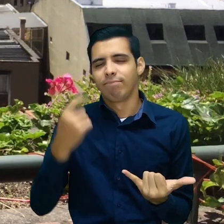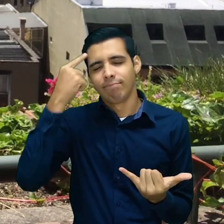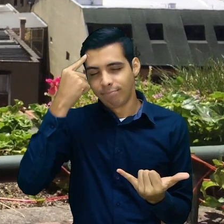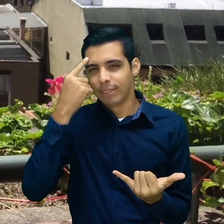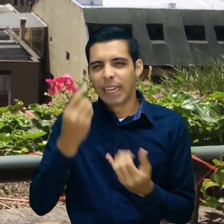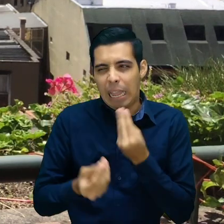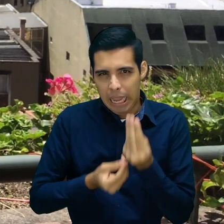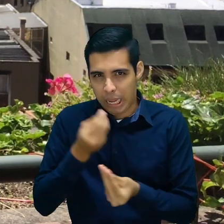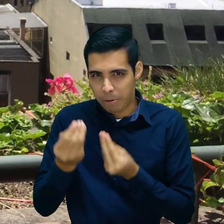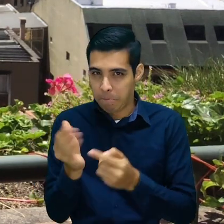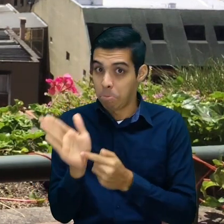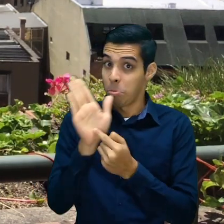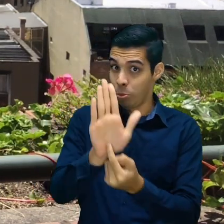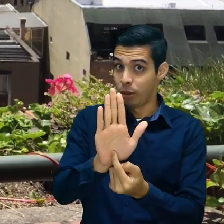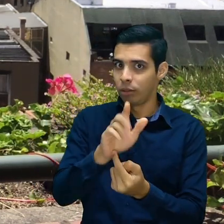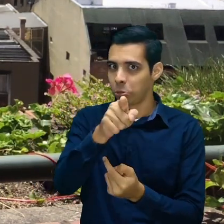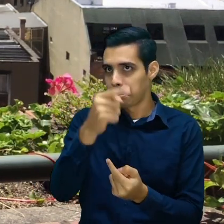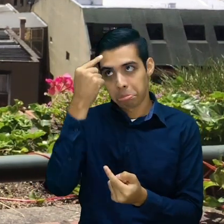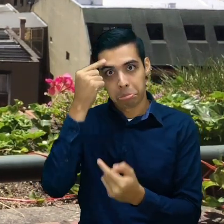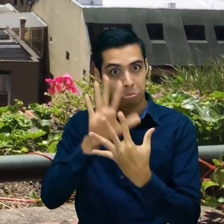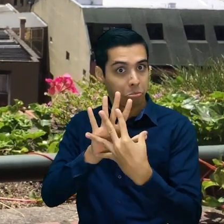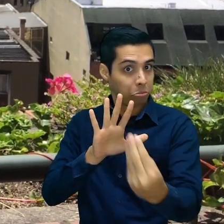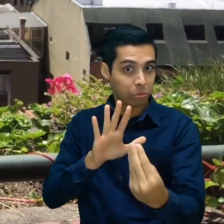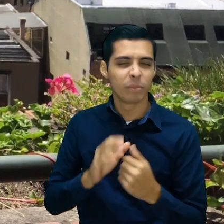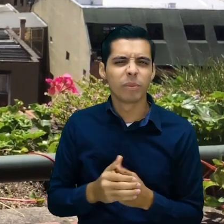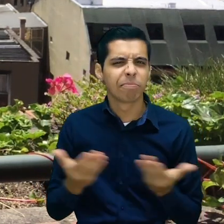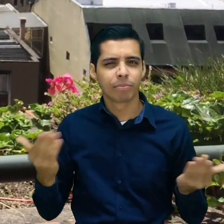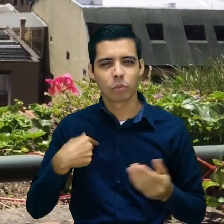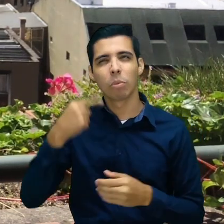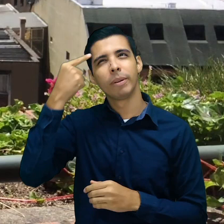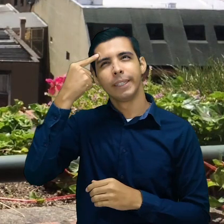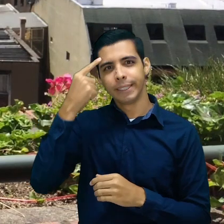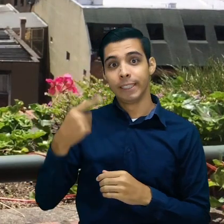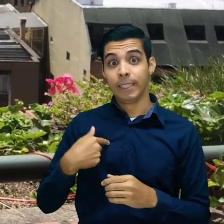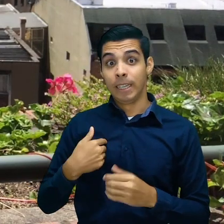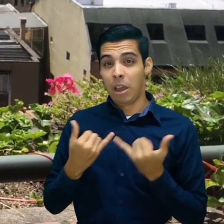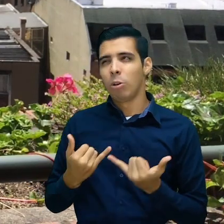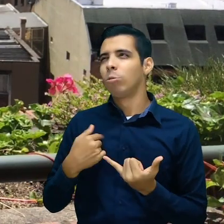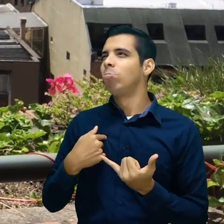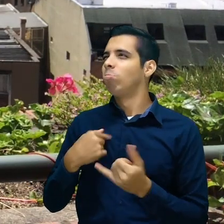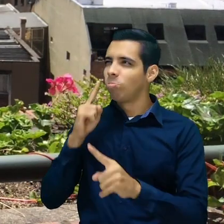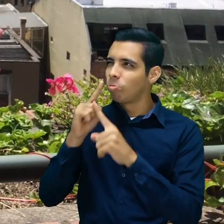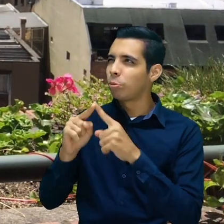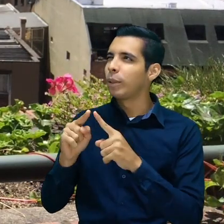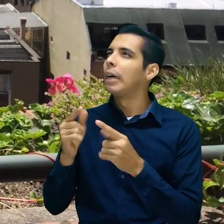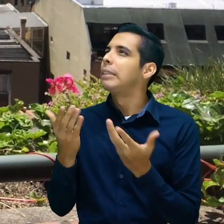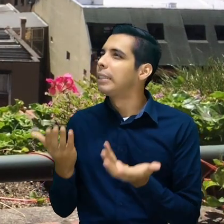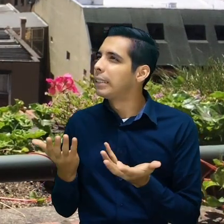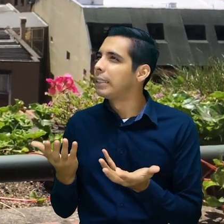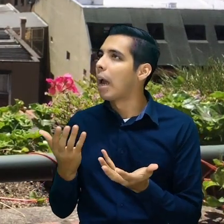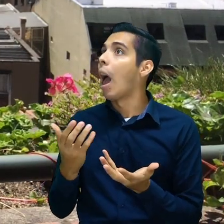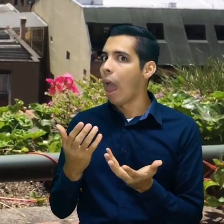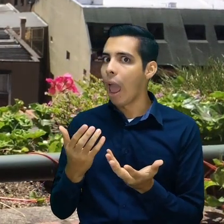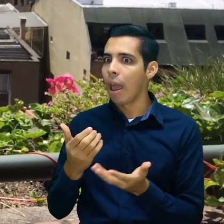y que seguramente también te puede funcionar a ti. Y es colocarme dos tareas que sé que me acercan a mis metas y esto intento hacerlo antes de las 11